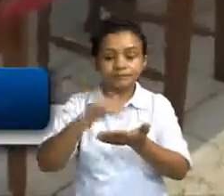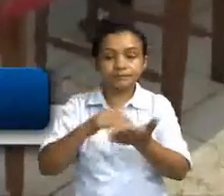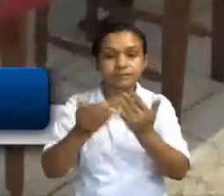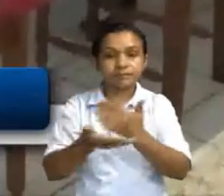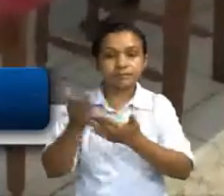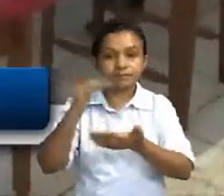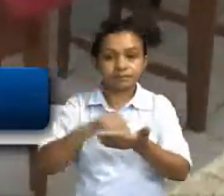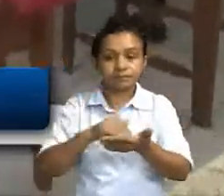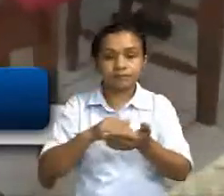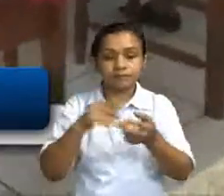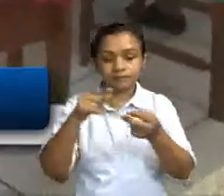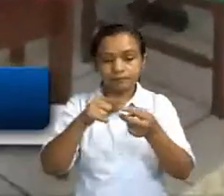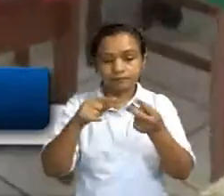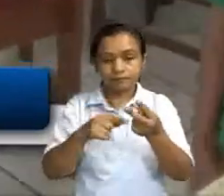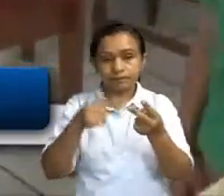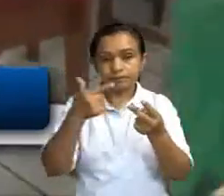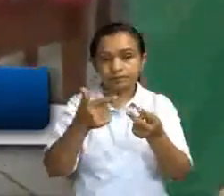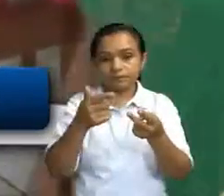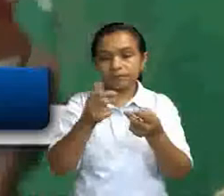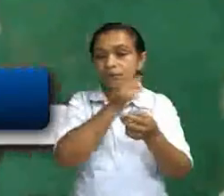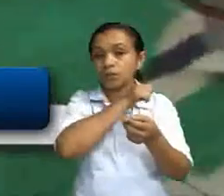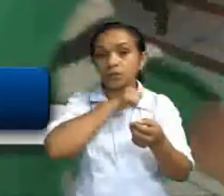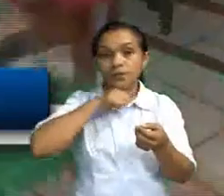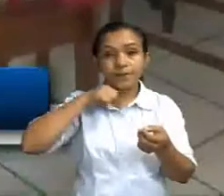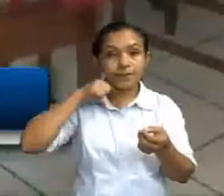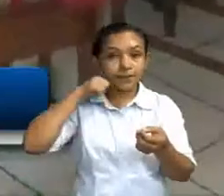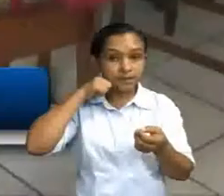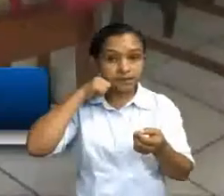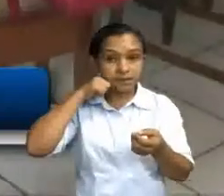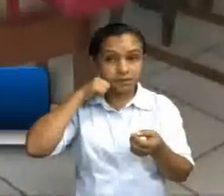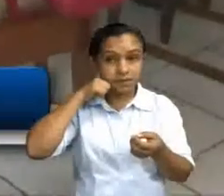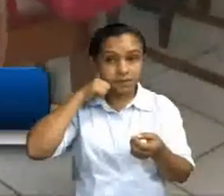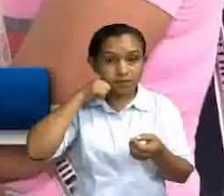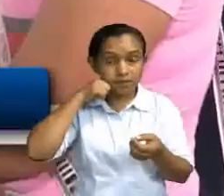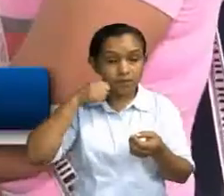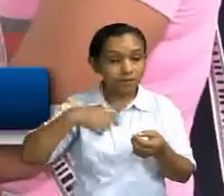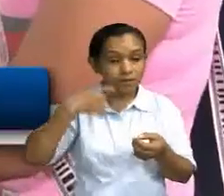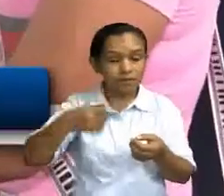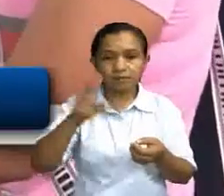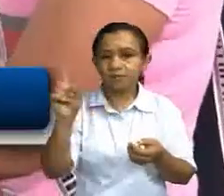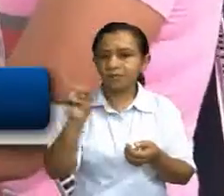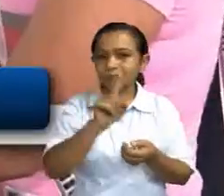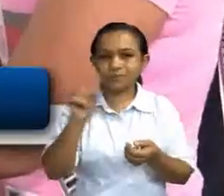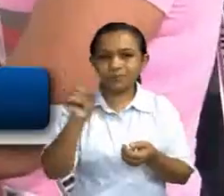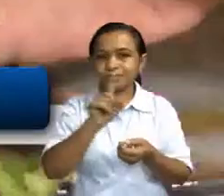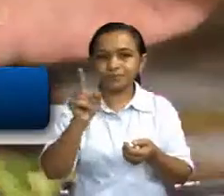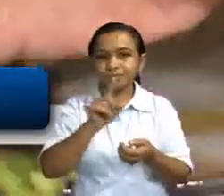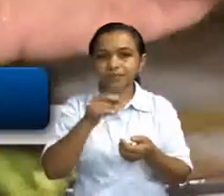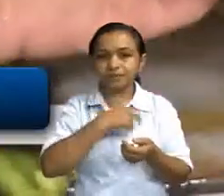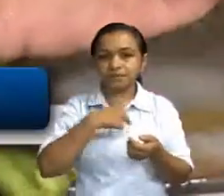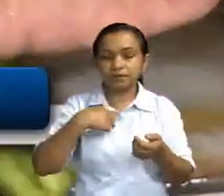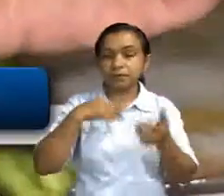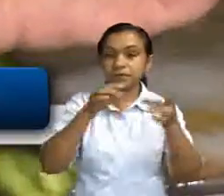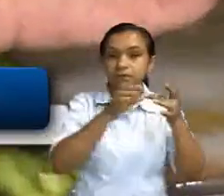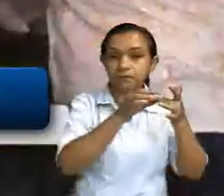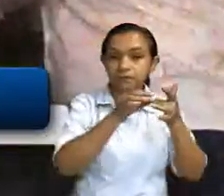el test de Graham, que es un examen que no se usa de forma rutinaria. Claro. Y lo que se hace